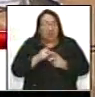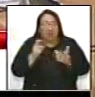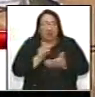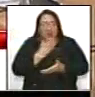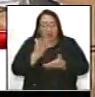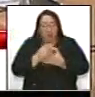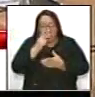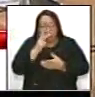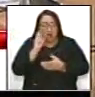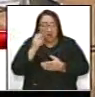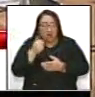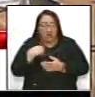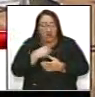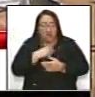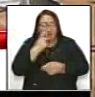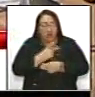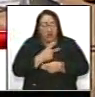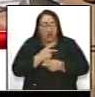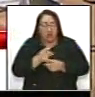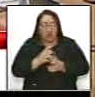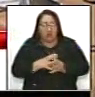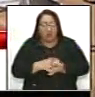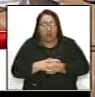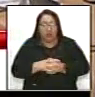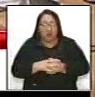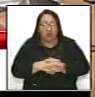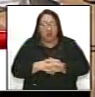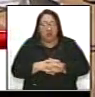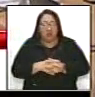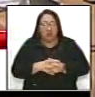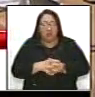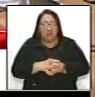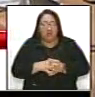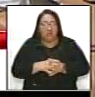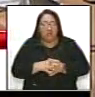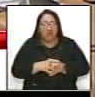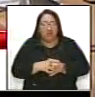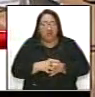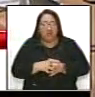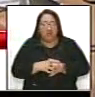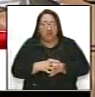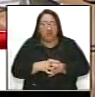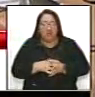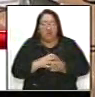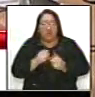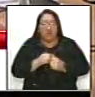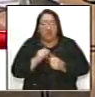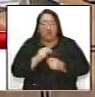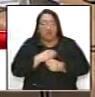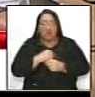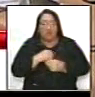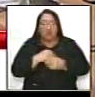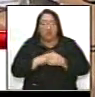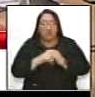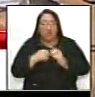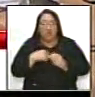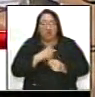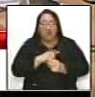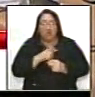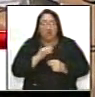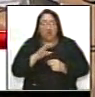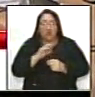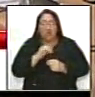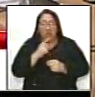país. Creo que nos estamos descuidando en este tema, y creo que también la presencia en esa oportunidad del ministro del Interior, creo que también nos debe informar sobre el particular,